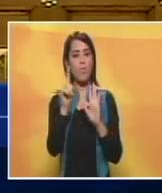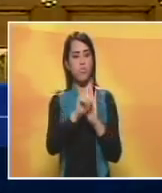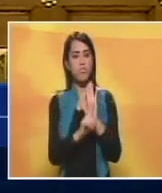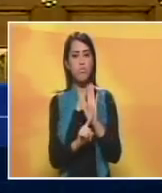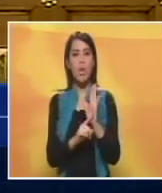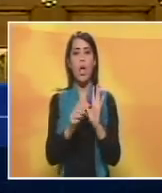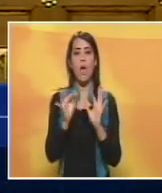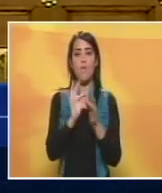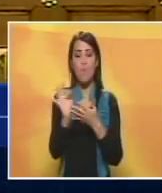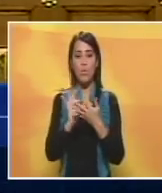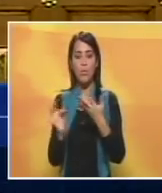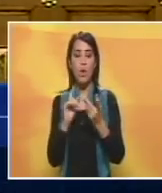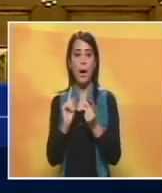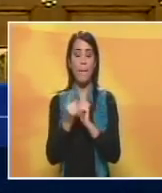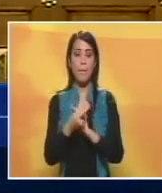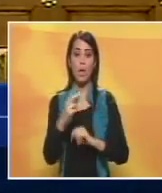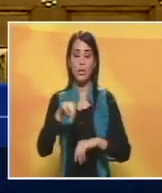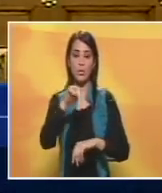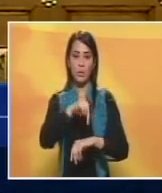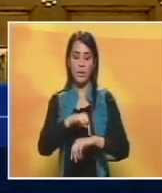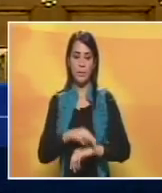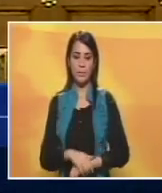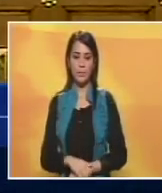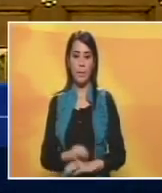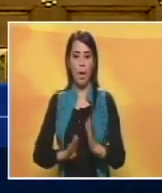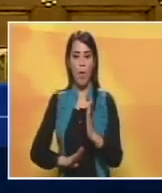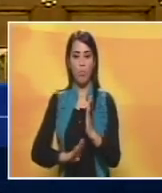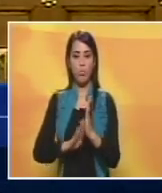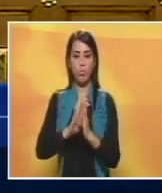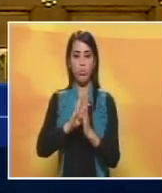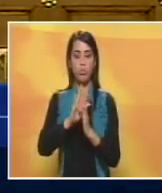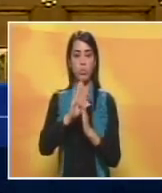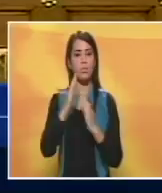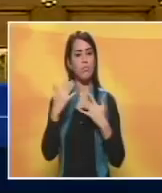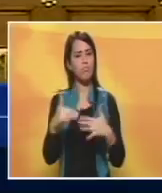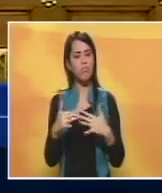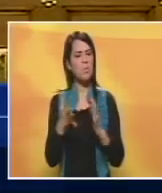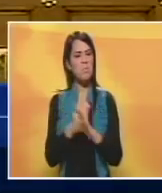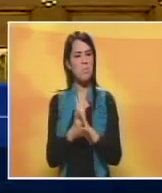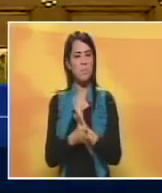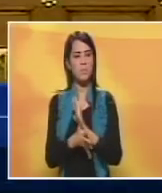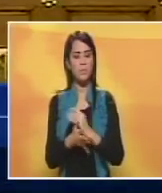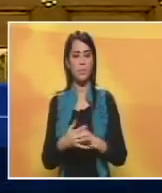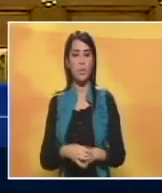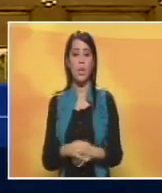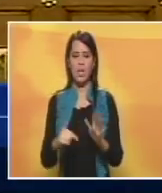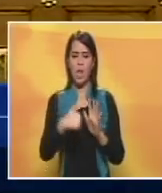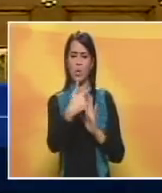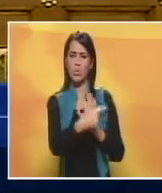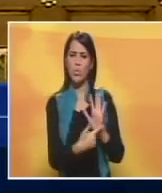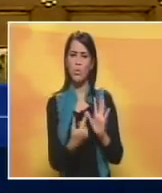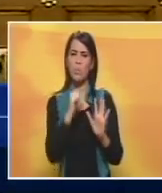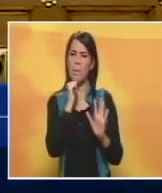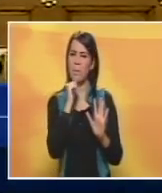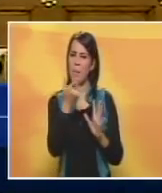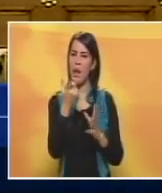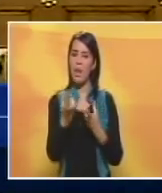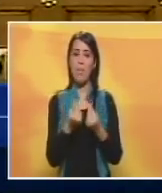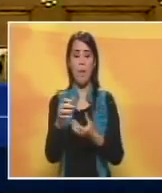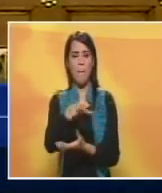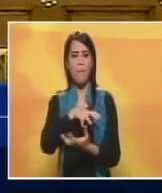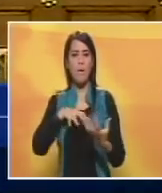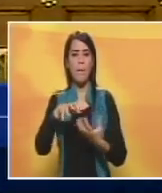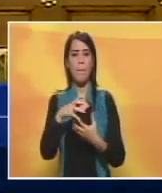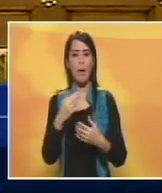cambiarios nacionales para superar y derrotar los marcadores criminales de la guerra económica que